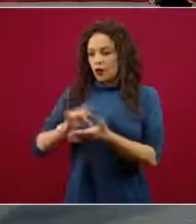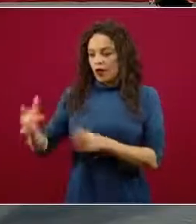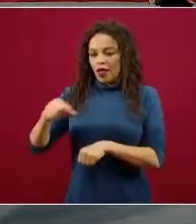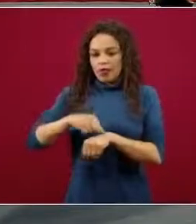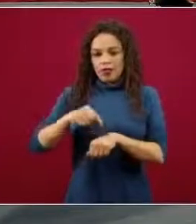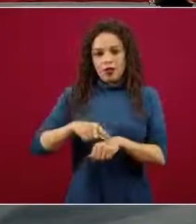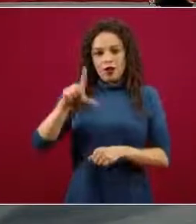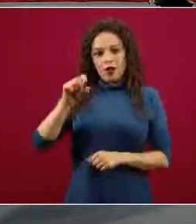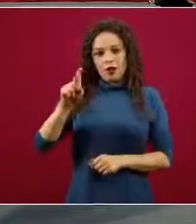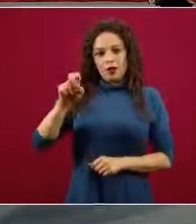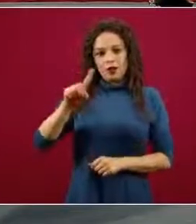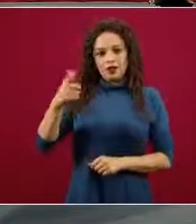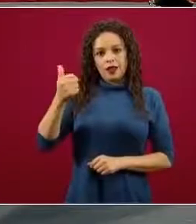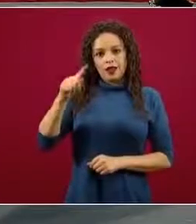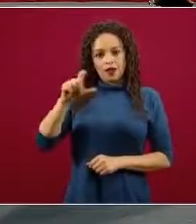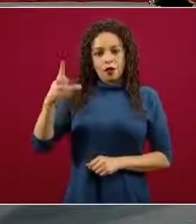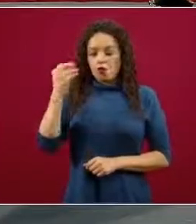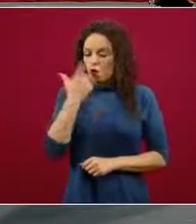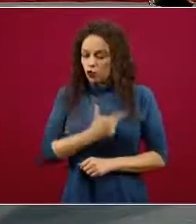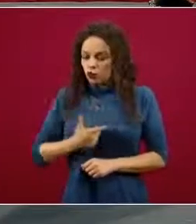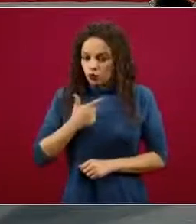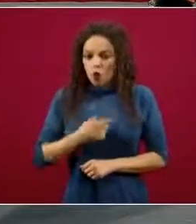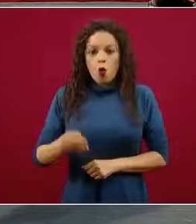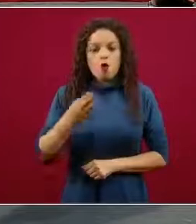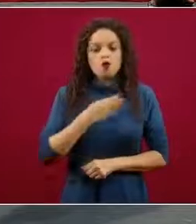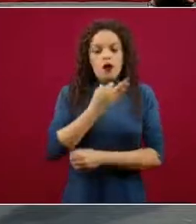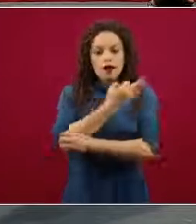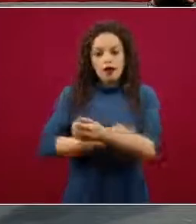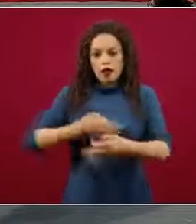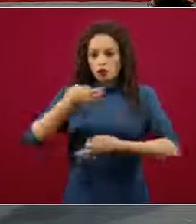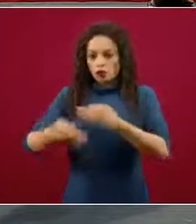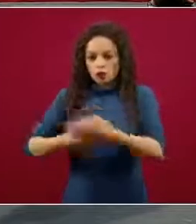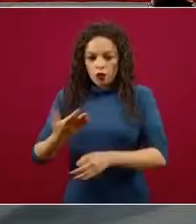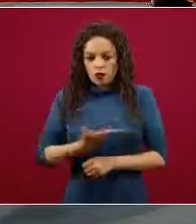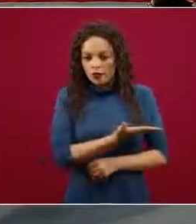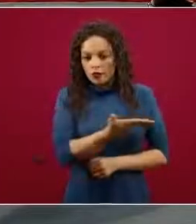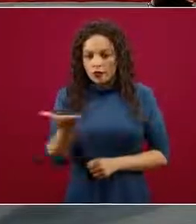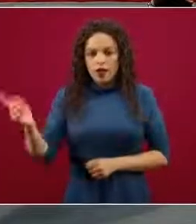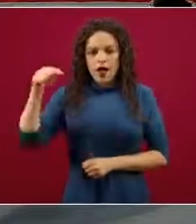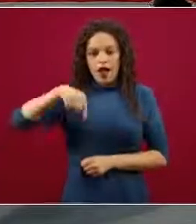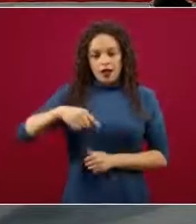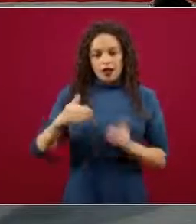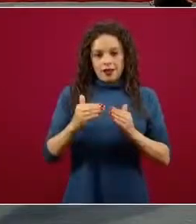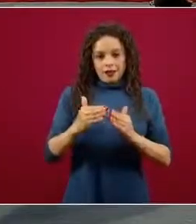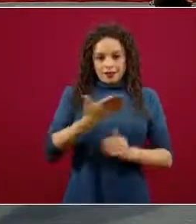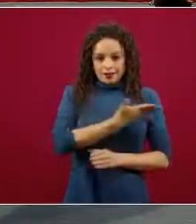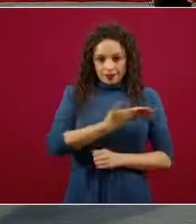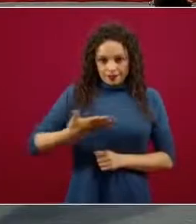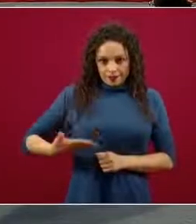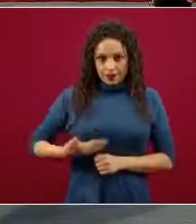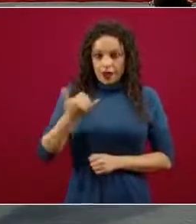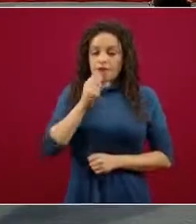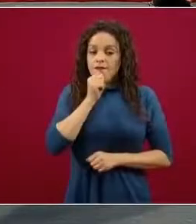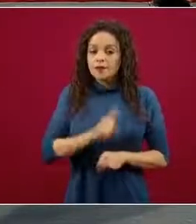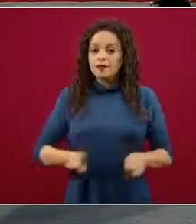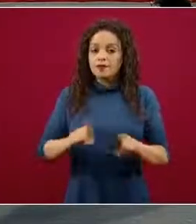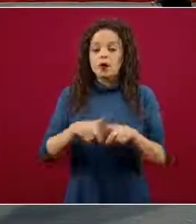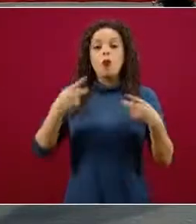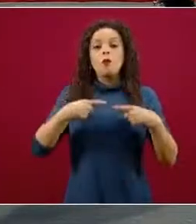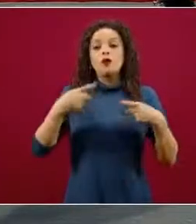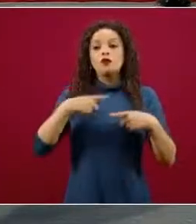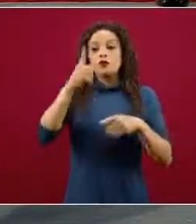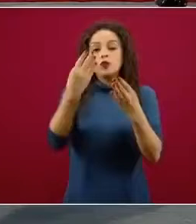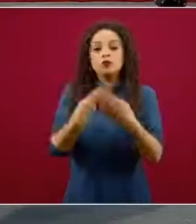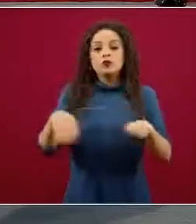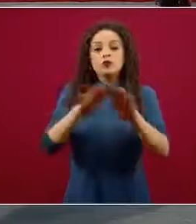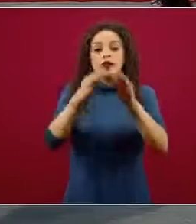gusto. Muy buenas tardes. Tengan todas aquí en Palacio Nacional y en casa quienes nos